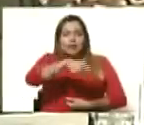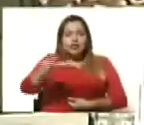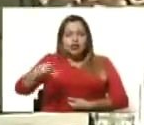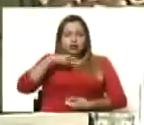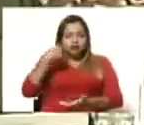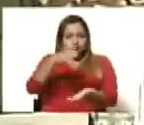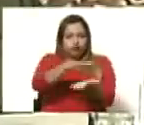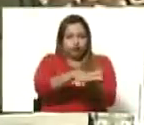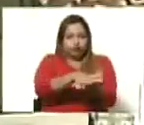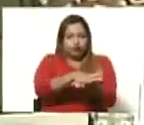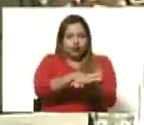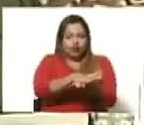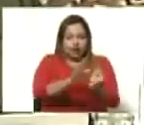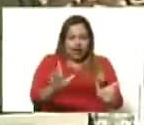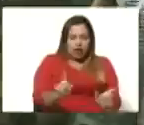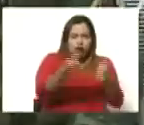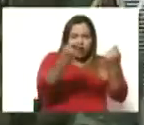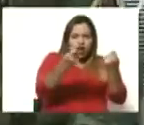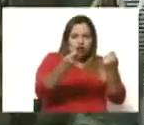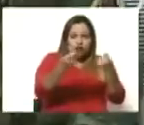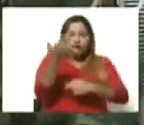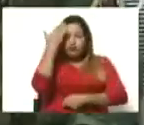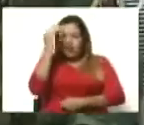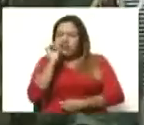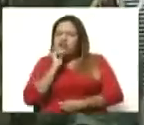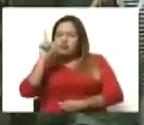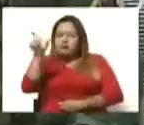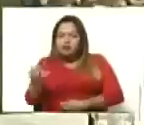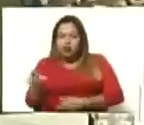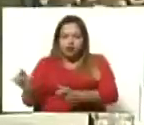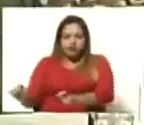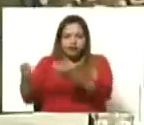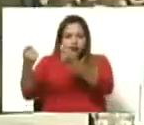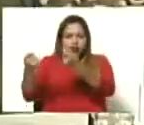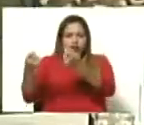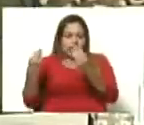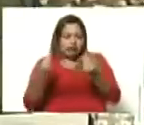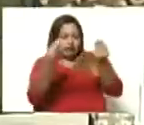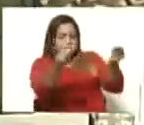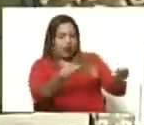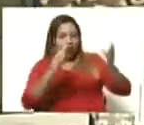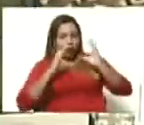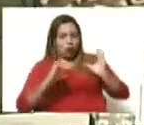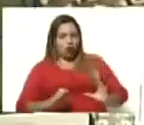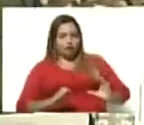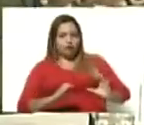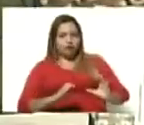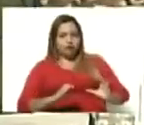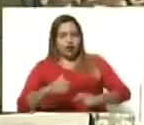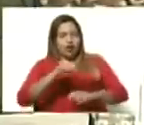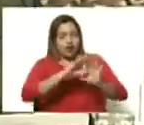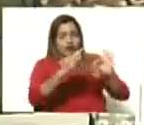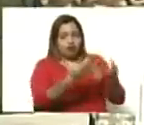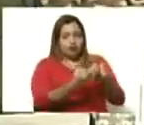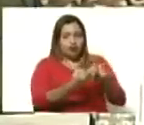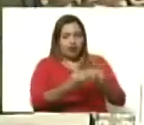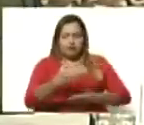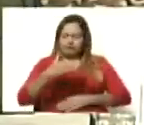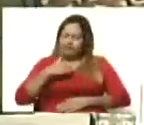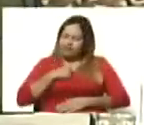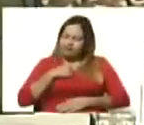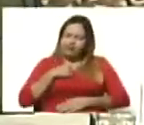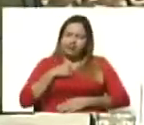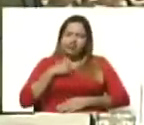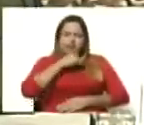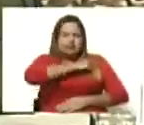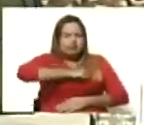fallecidos, encontrados, identificados, entregados a sus familiares. Mis condolencias a todos los familiares y